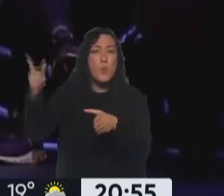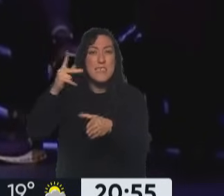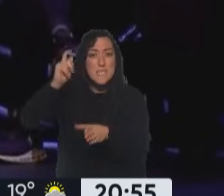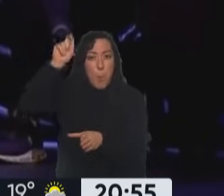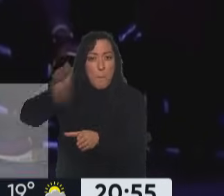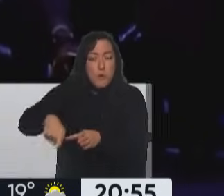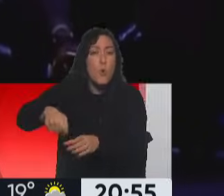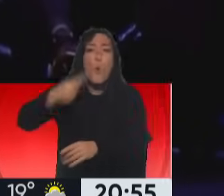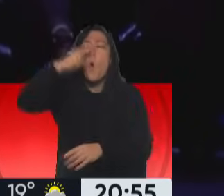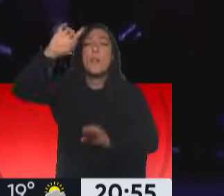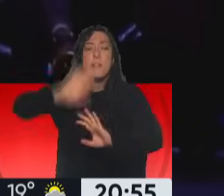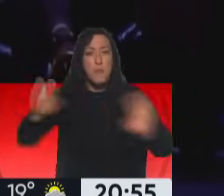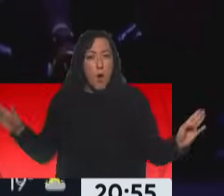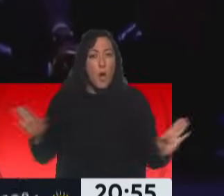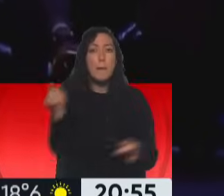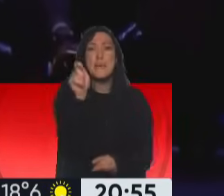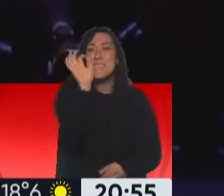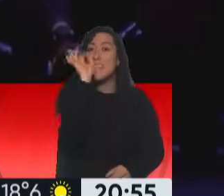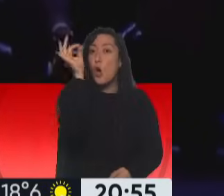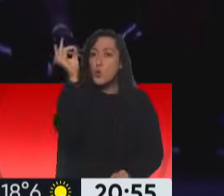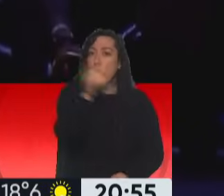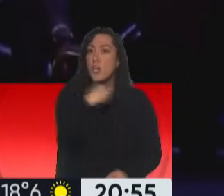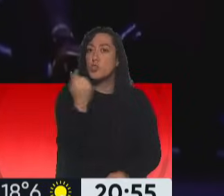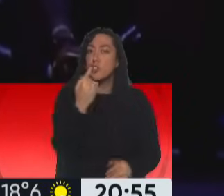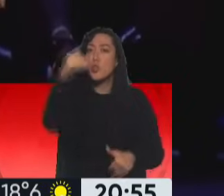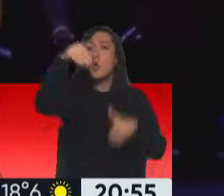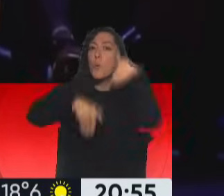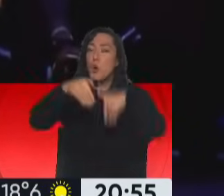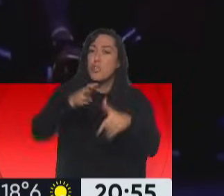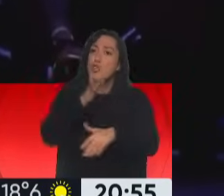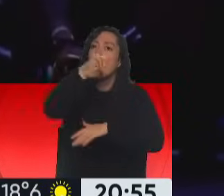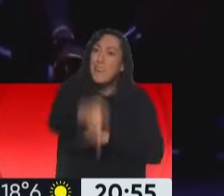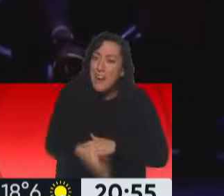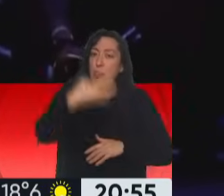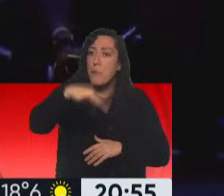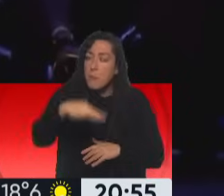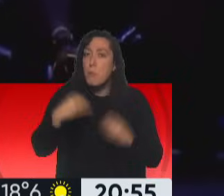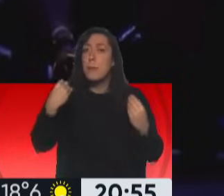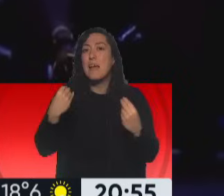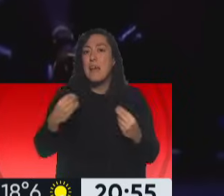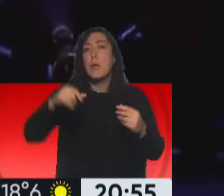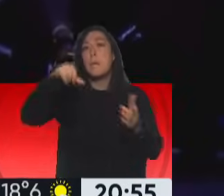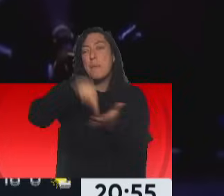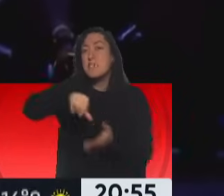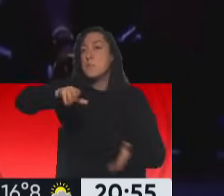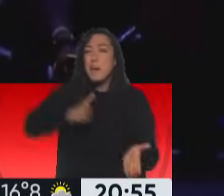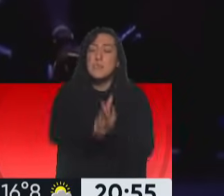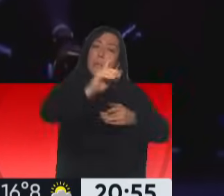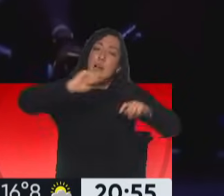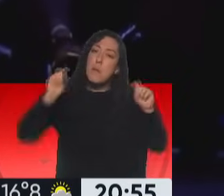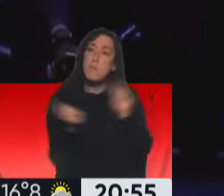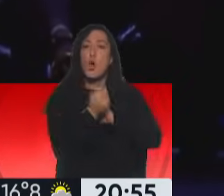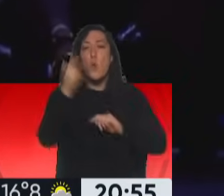kirchnerismo. Y en octubre volvamos a asistir a las urnas para terminar de cambiar el país para siempre. Muchas